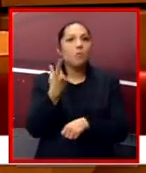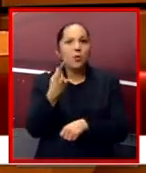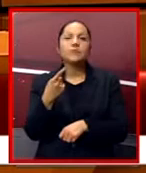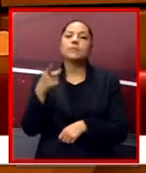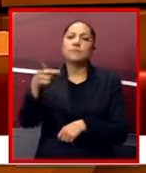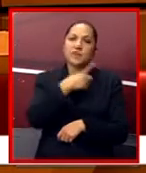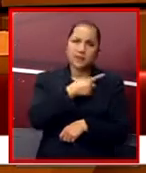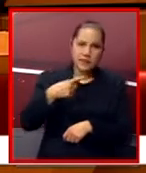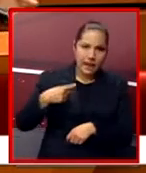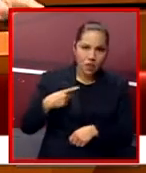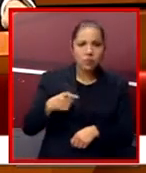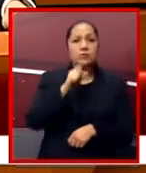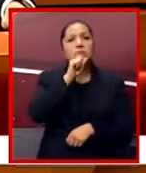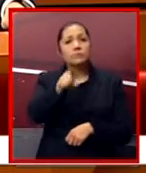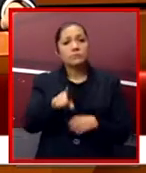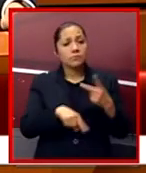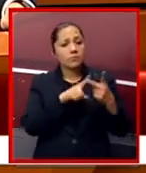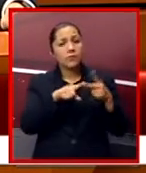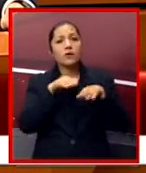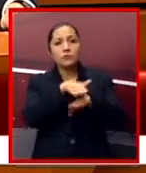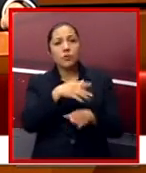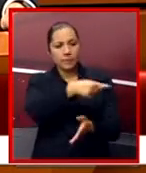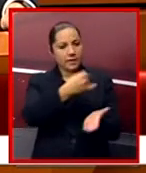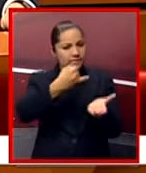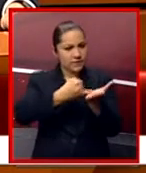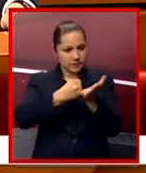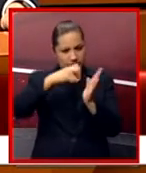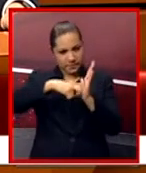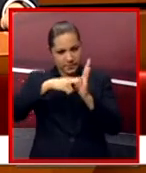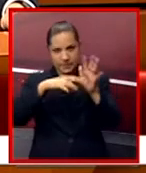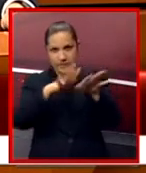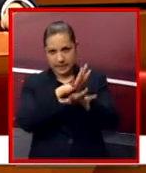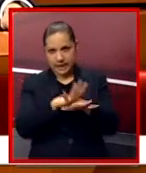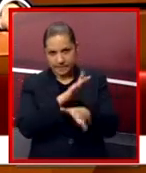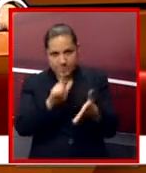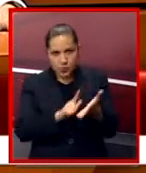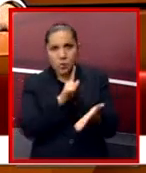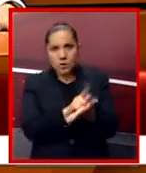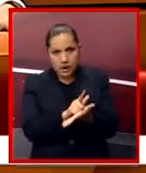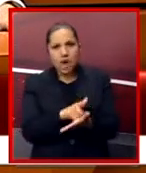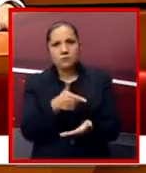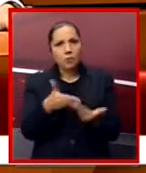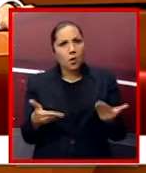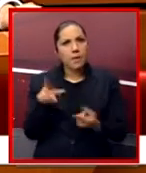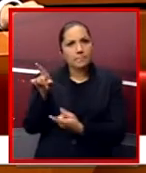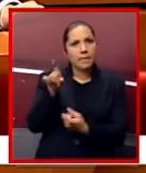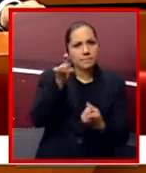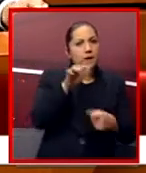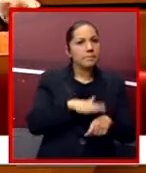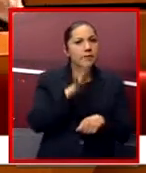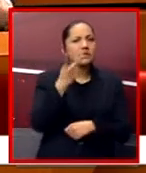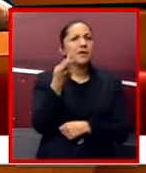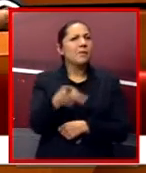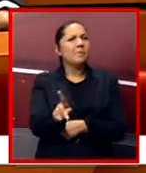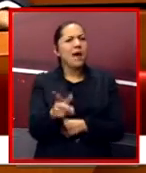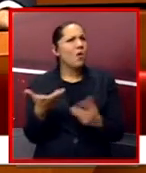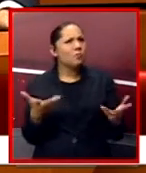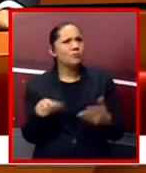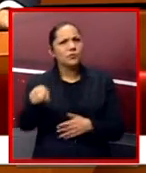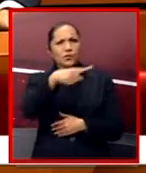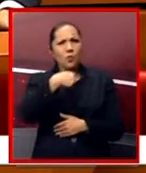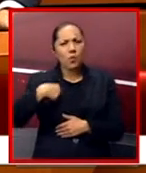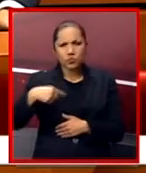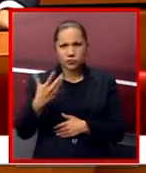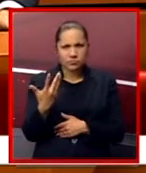de la reforma fiscal. Sin embargo, no vemos un